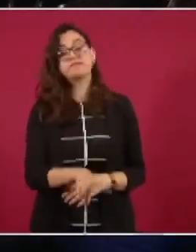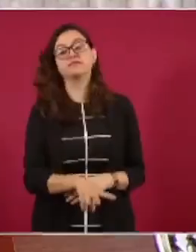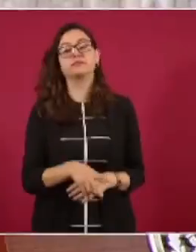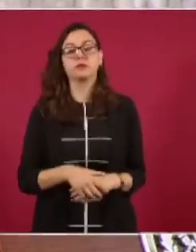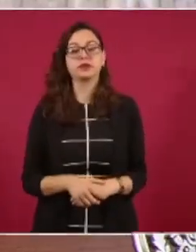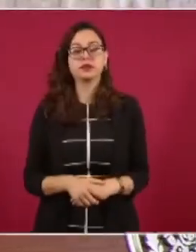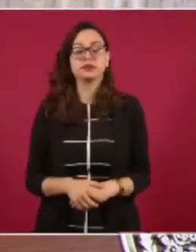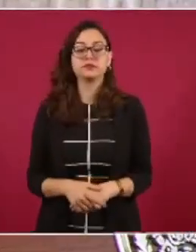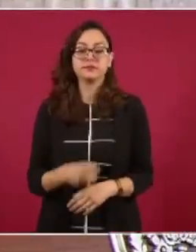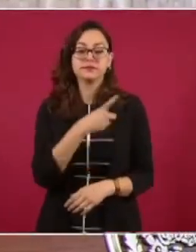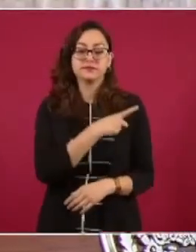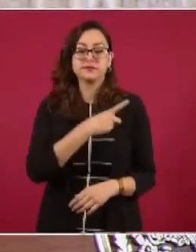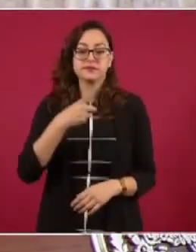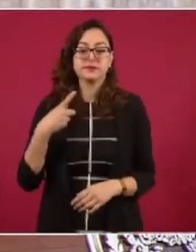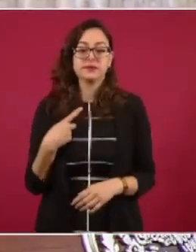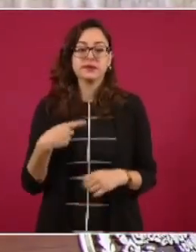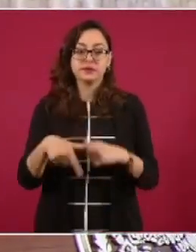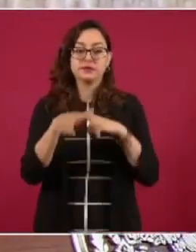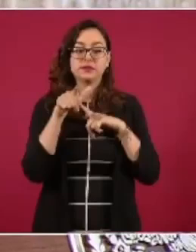plazo,